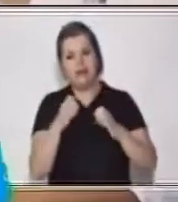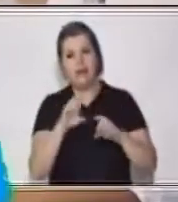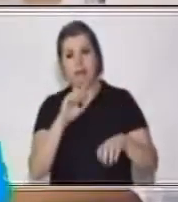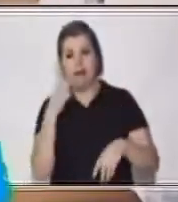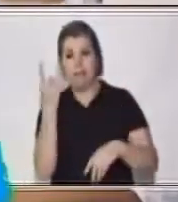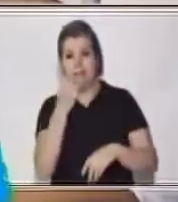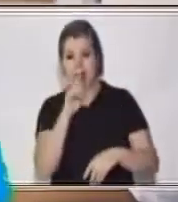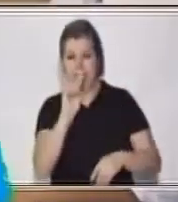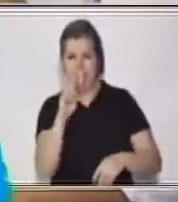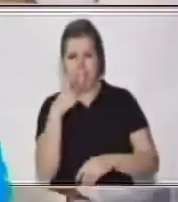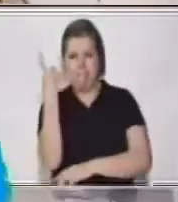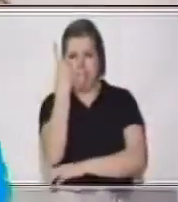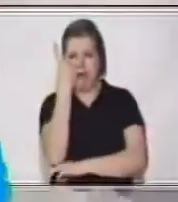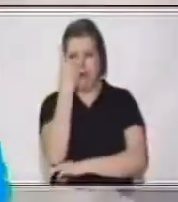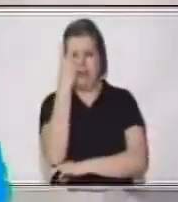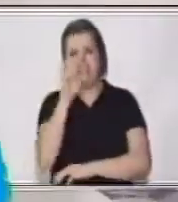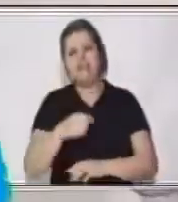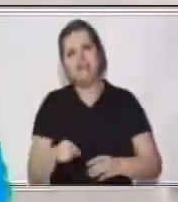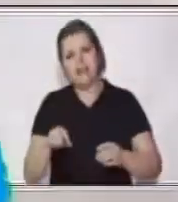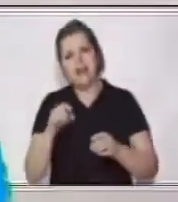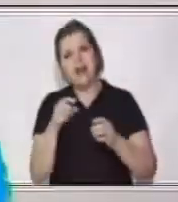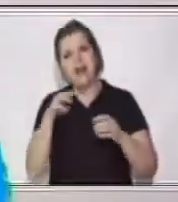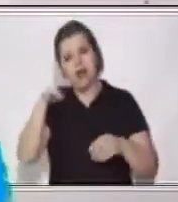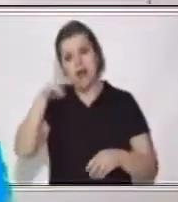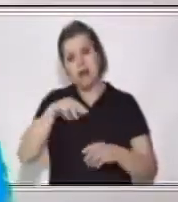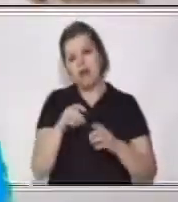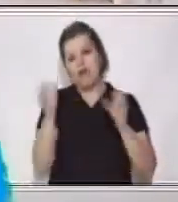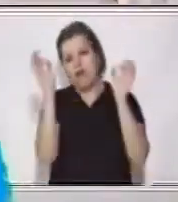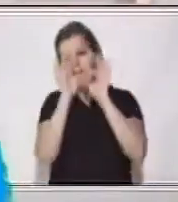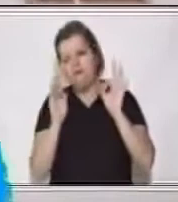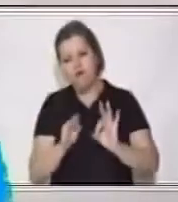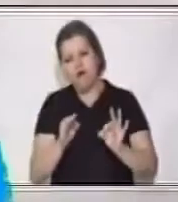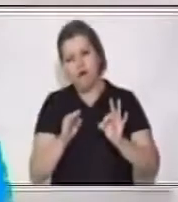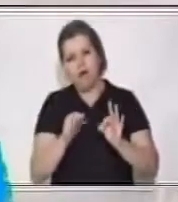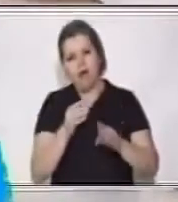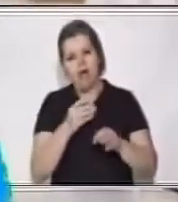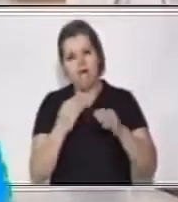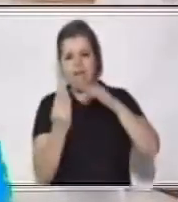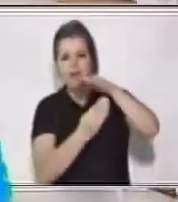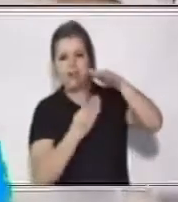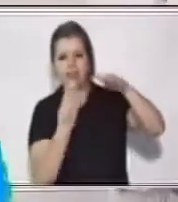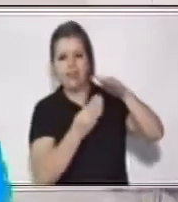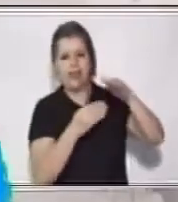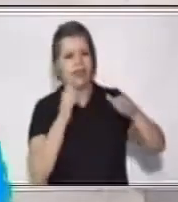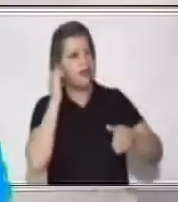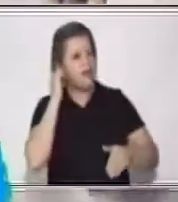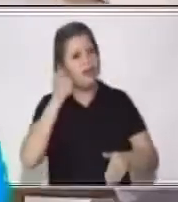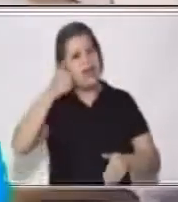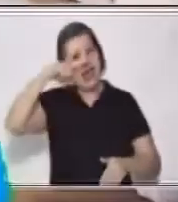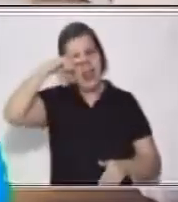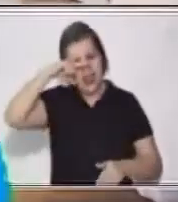base y sus variaciones, que sería gato, gatos,